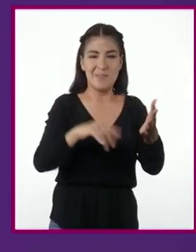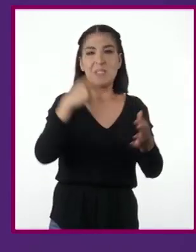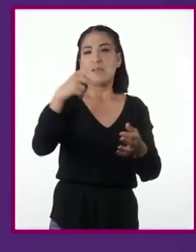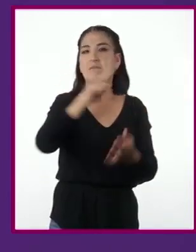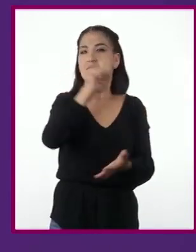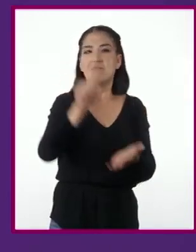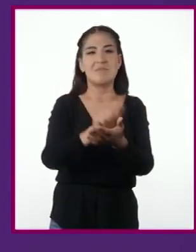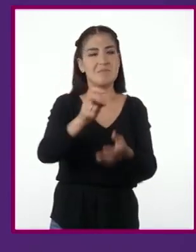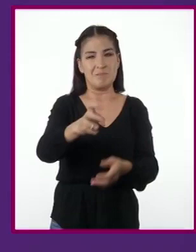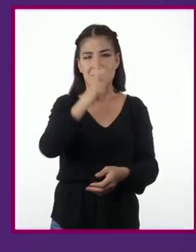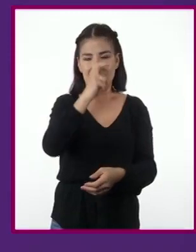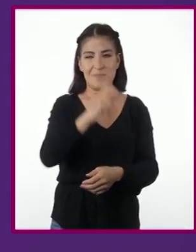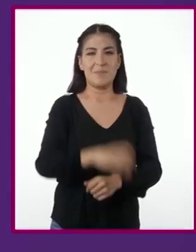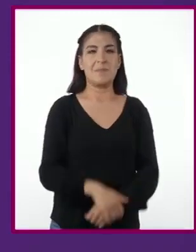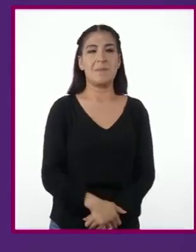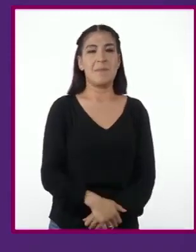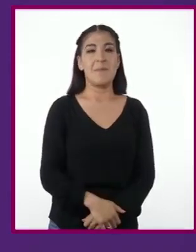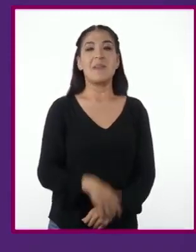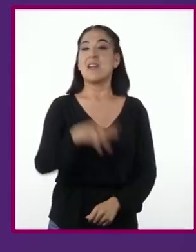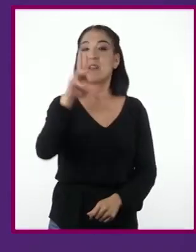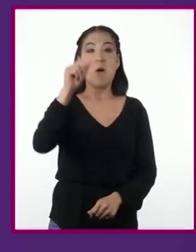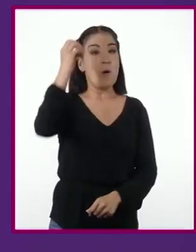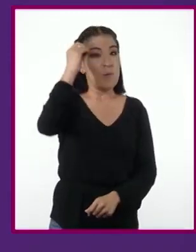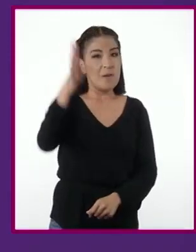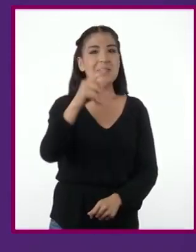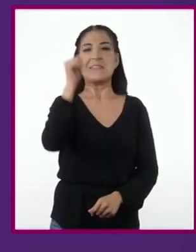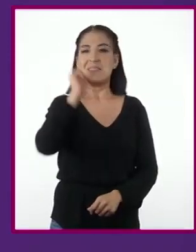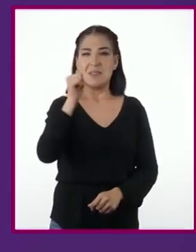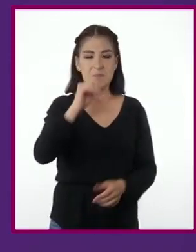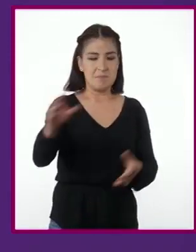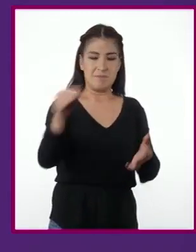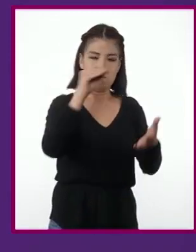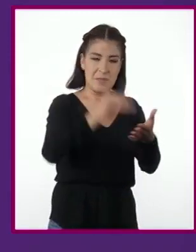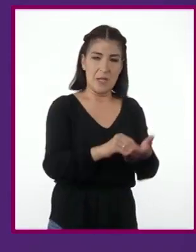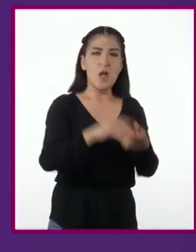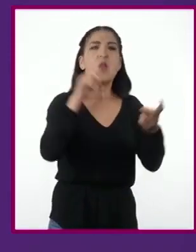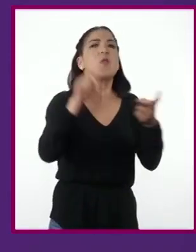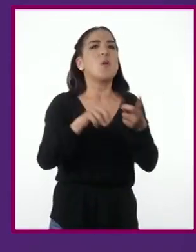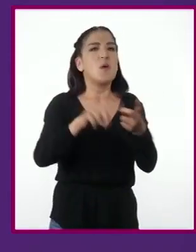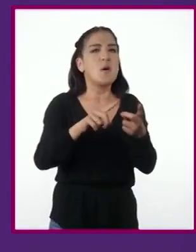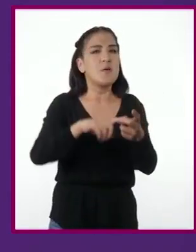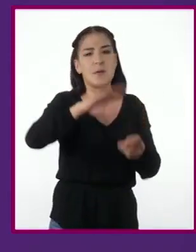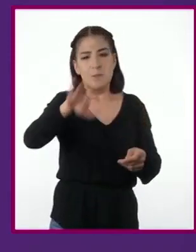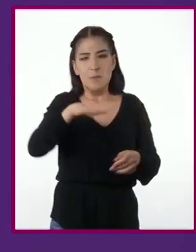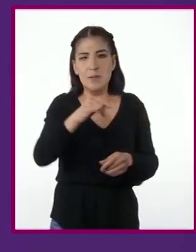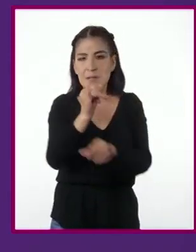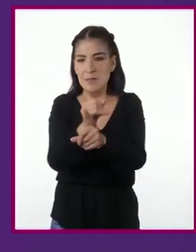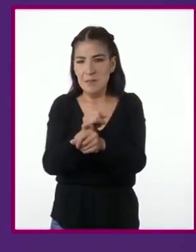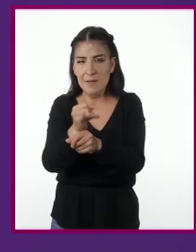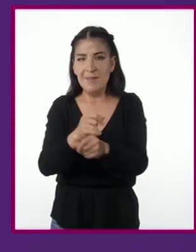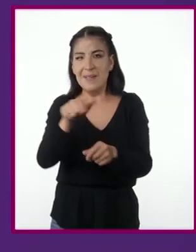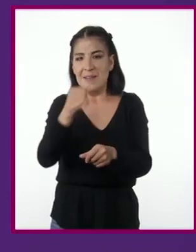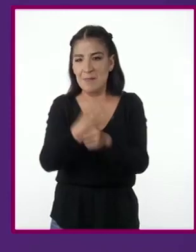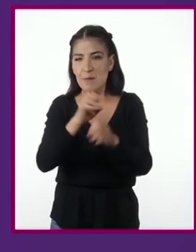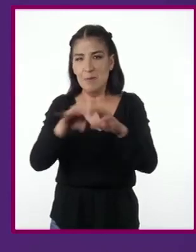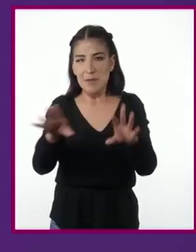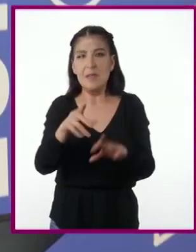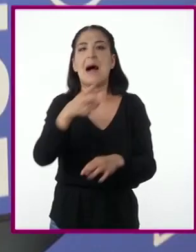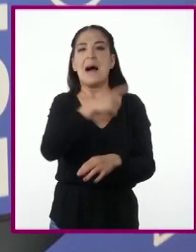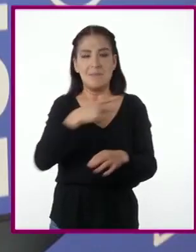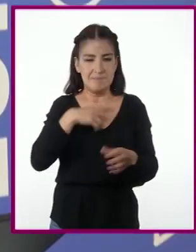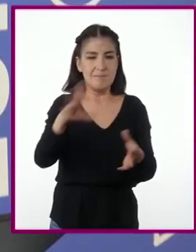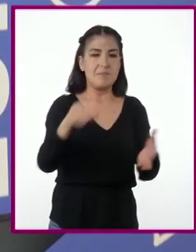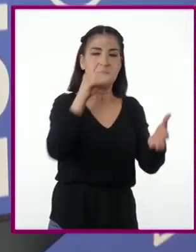No hay que olvidarlo. Siempre se anotan los datos de las fuentes de donde obtuvimos información. Forman